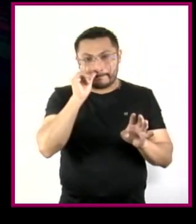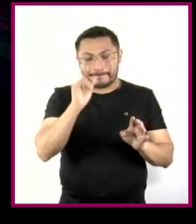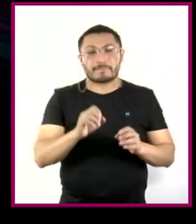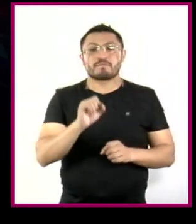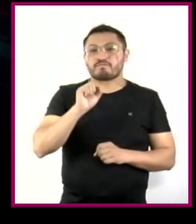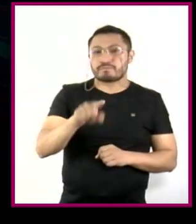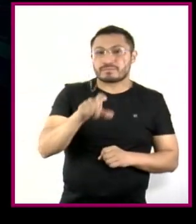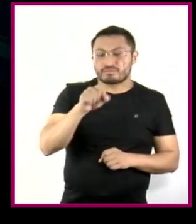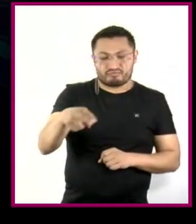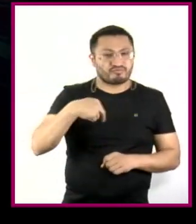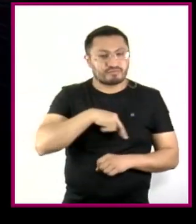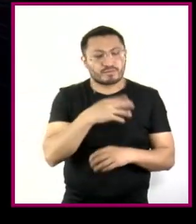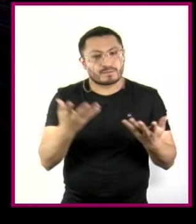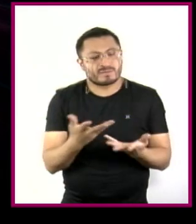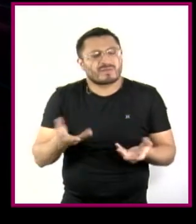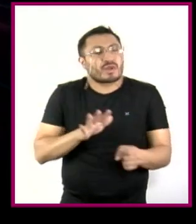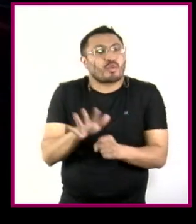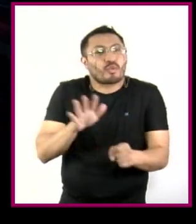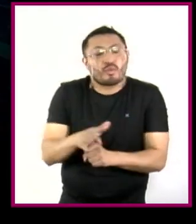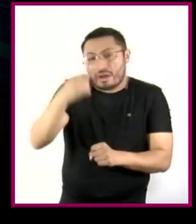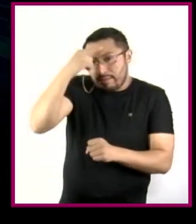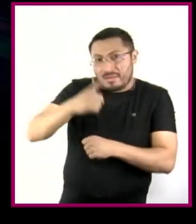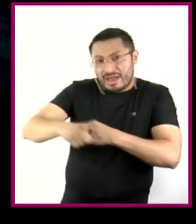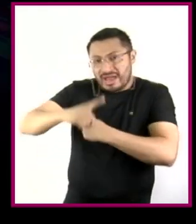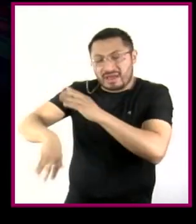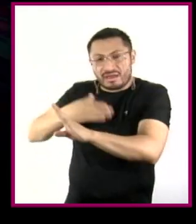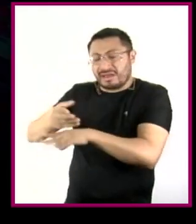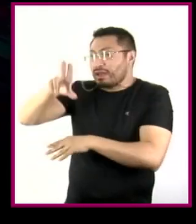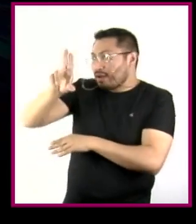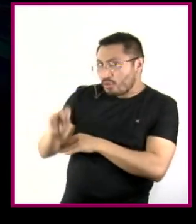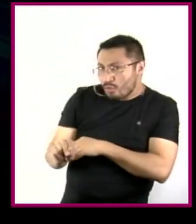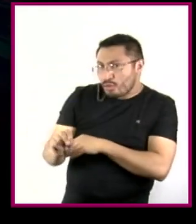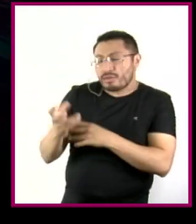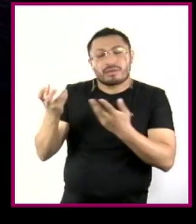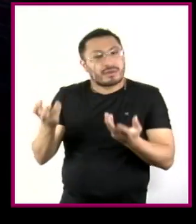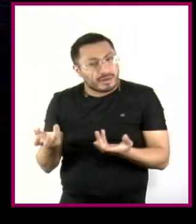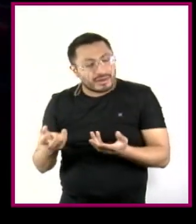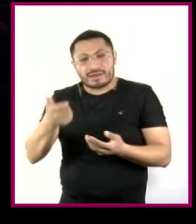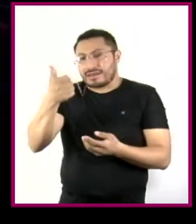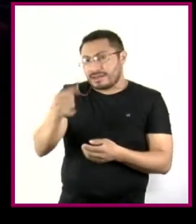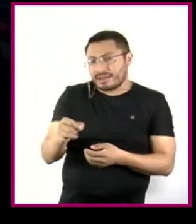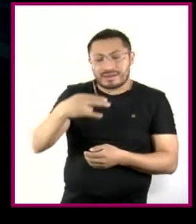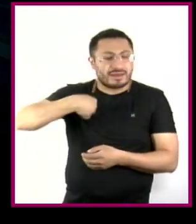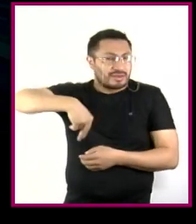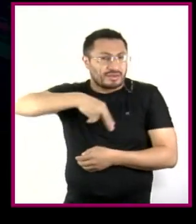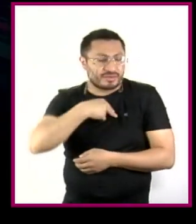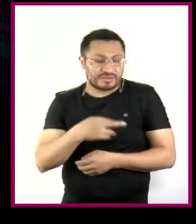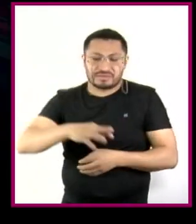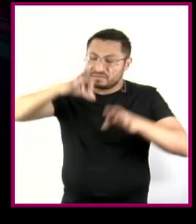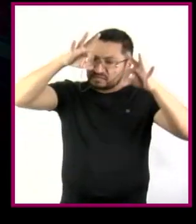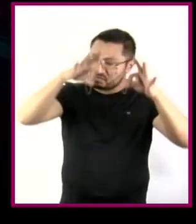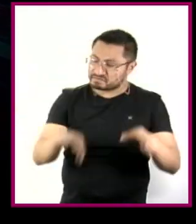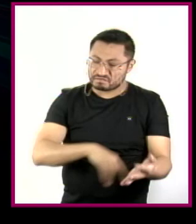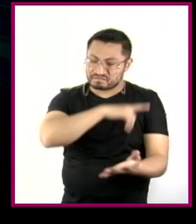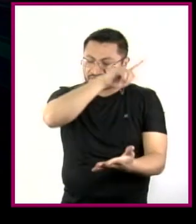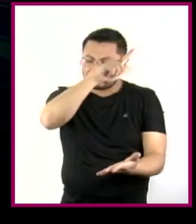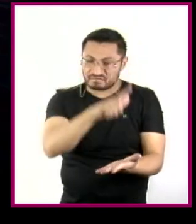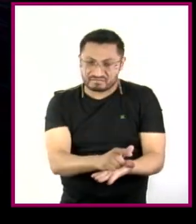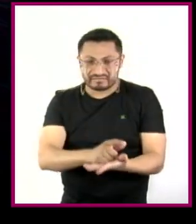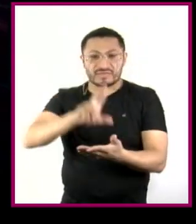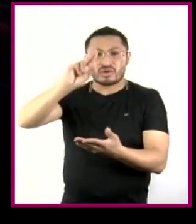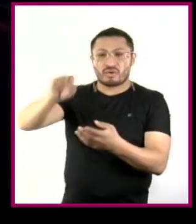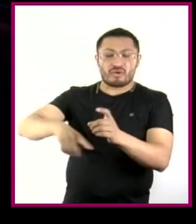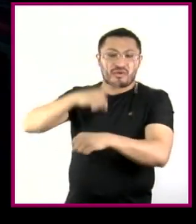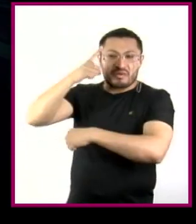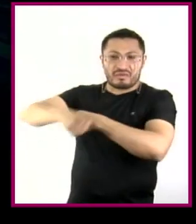estamos planeando hacer para evitar esos problemas y así acreditarnos por la derecha que no vamos a